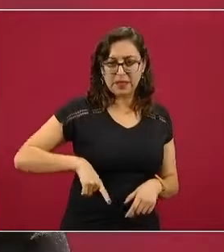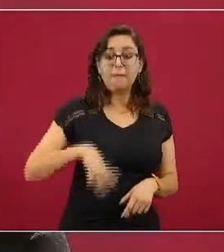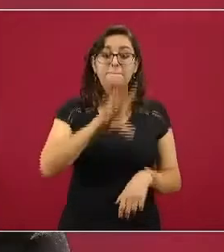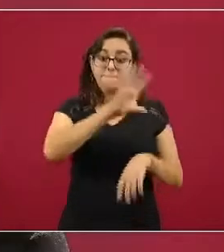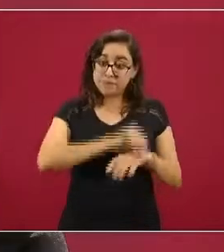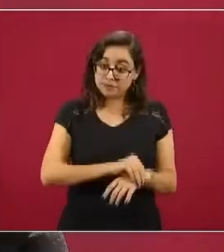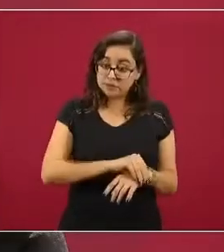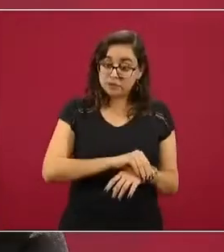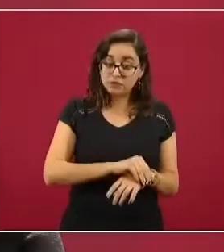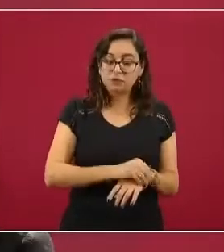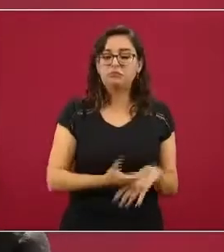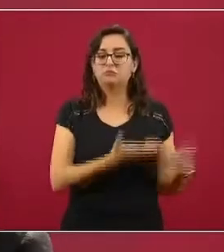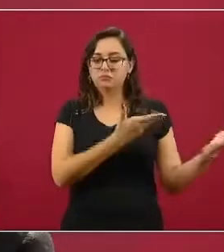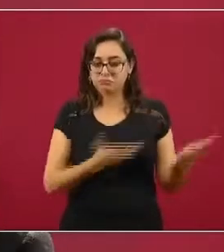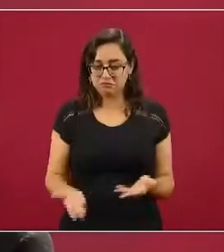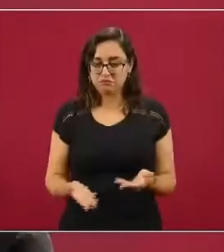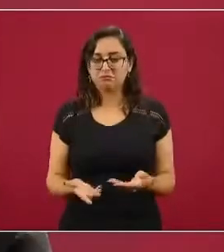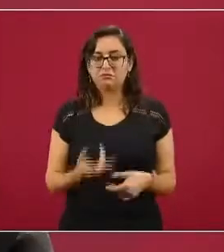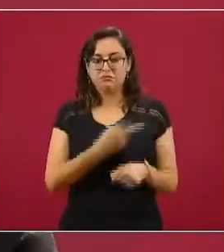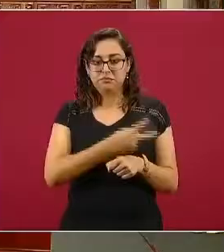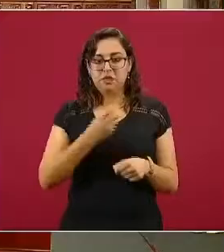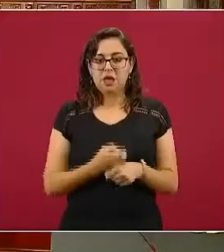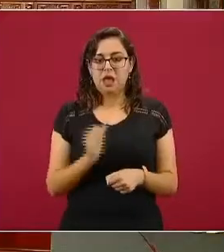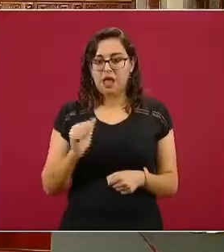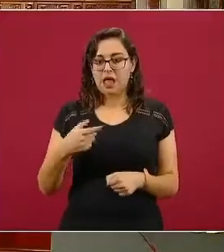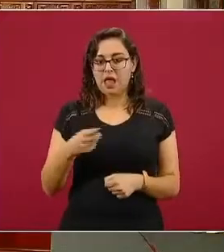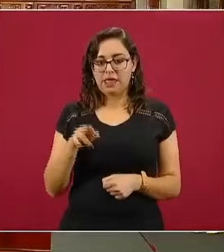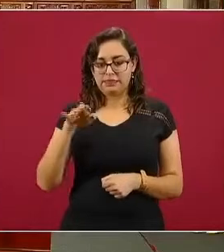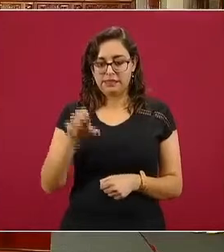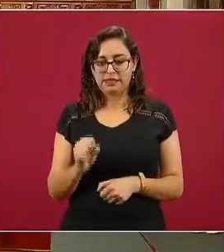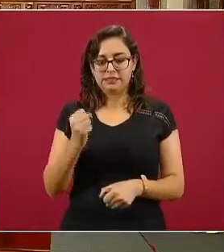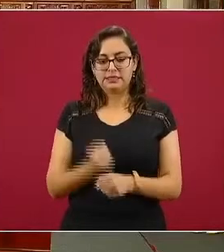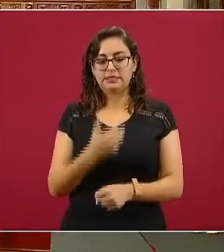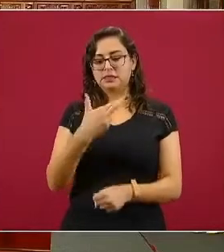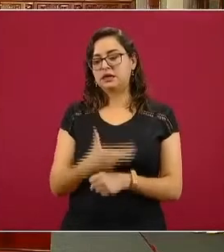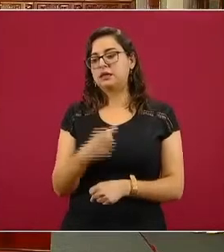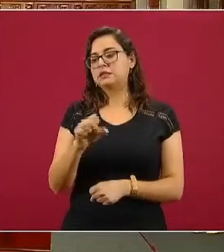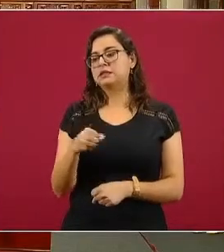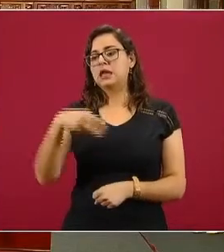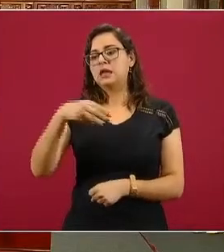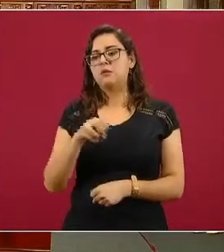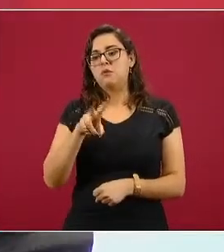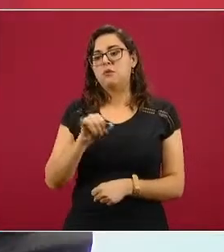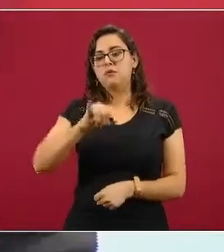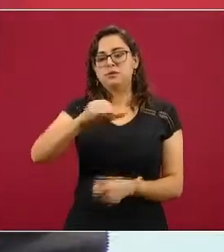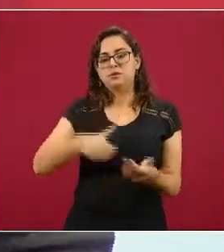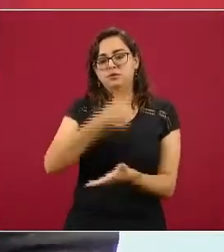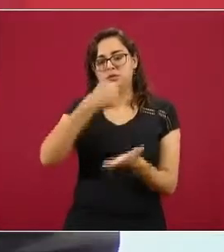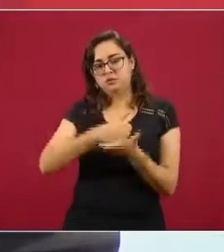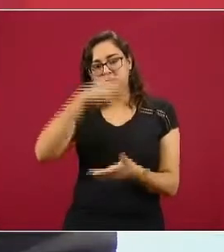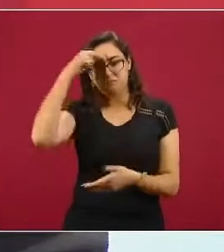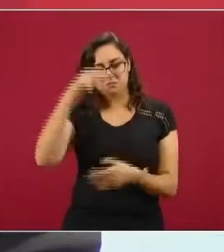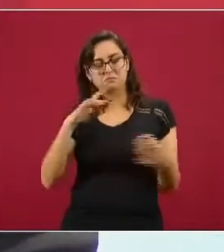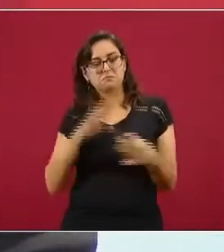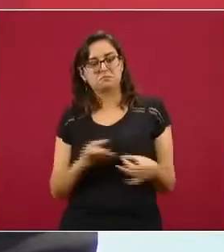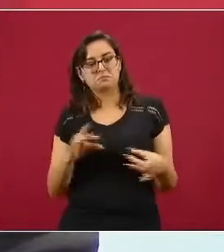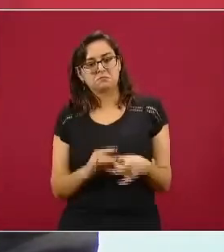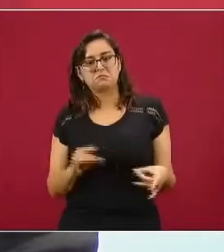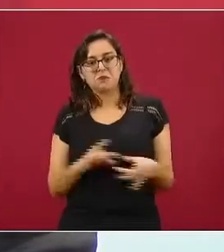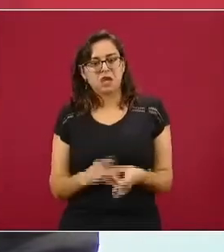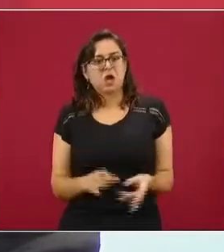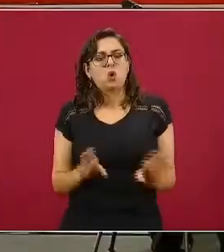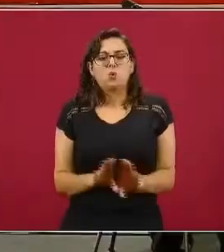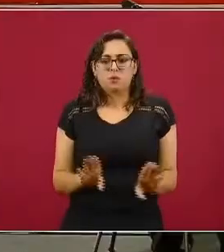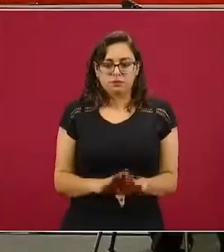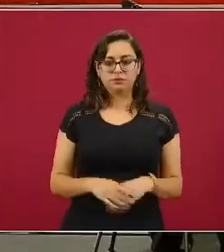acuerdo, invitamos un día aquí a Andrés Layún, secretario de Movilidad y Transporte de la Ciudad de México, y que nos explique la ciencia